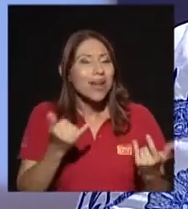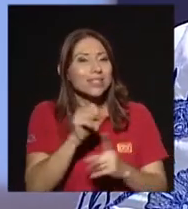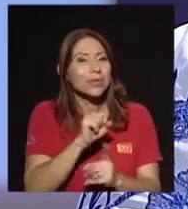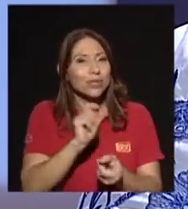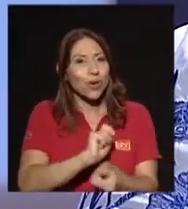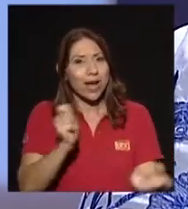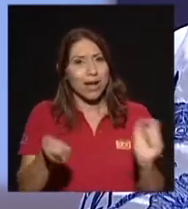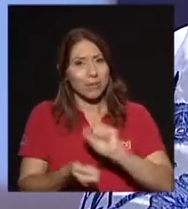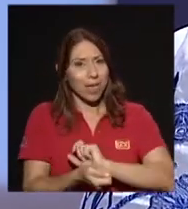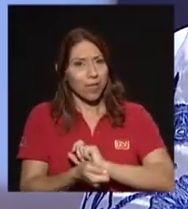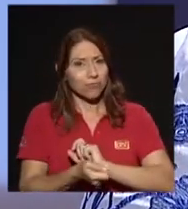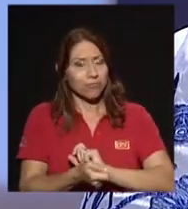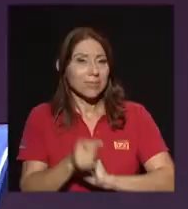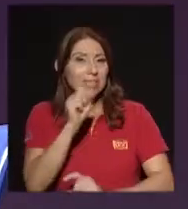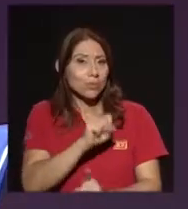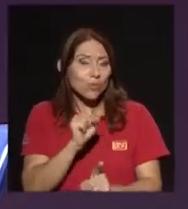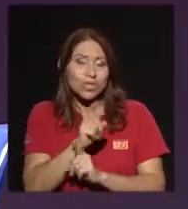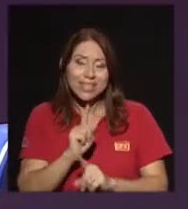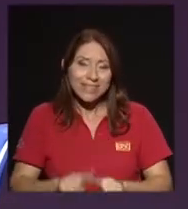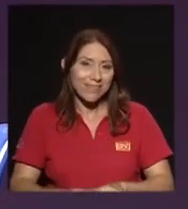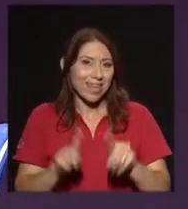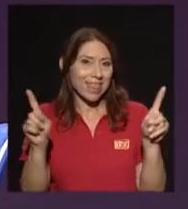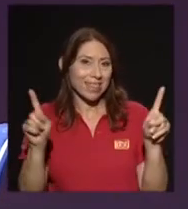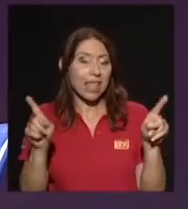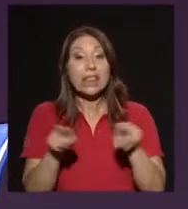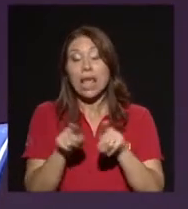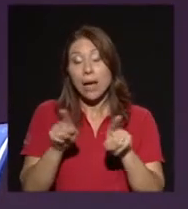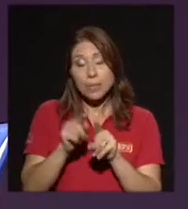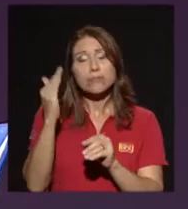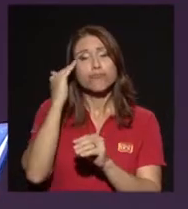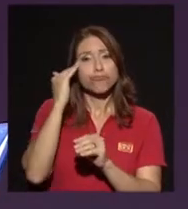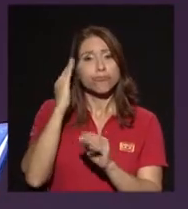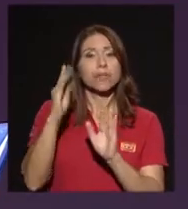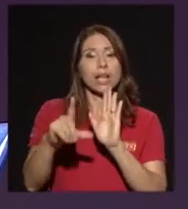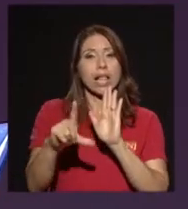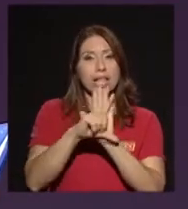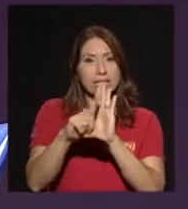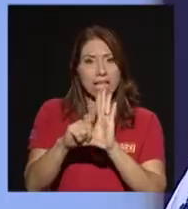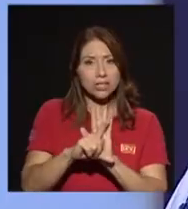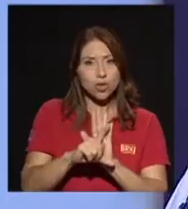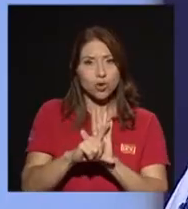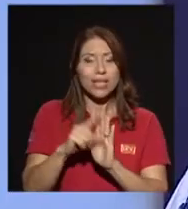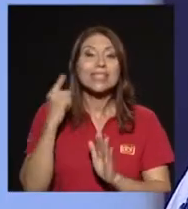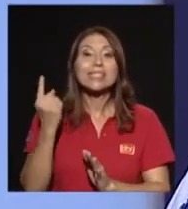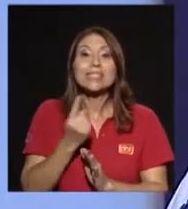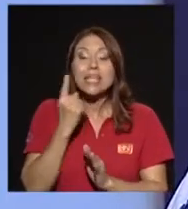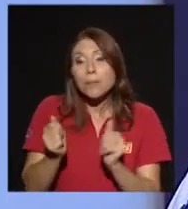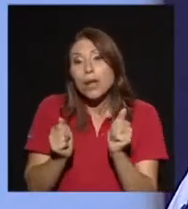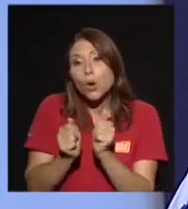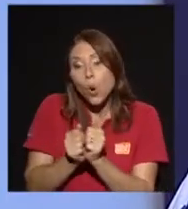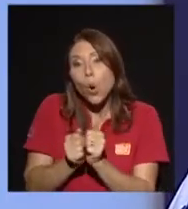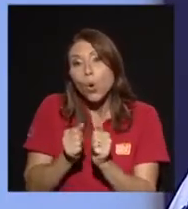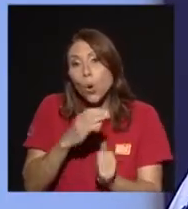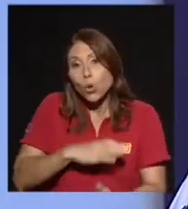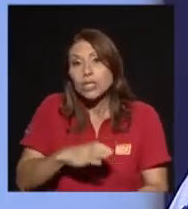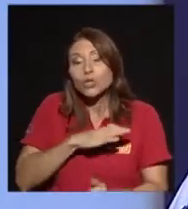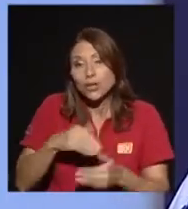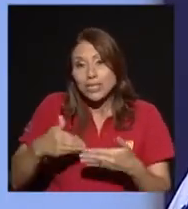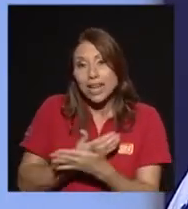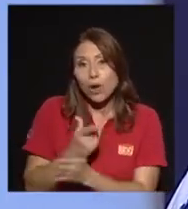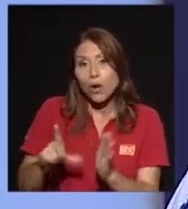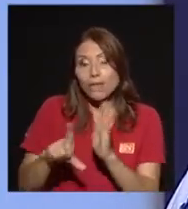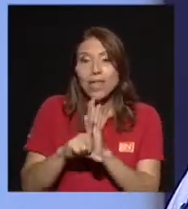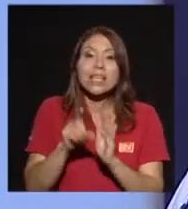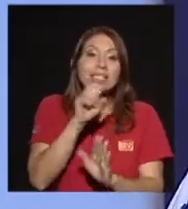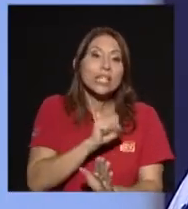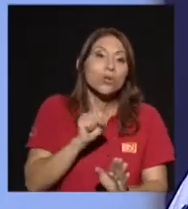realidad es diferente, no dejamos de lado la legislación, o sea, siempre ante las condiciones que la nueva ley también nos plantea sobre situaciones de